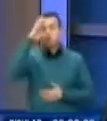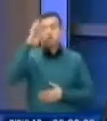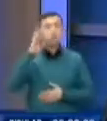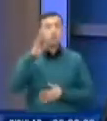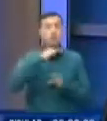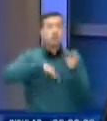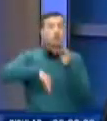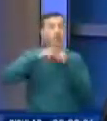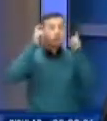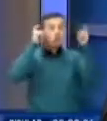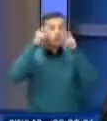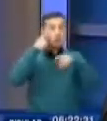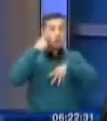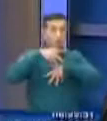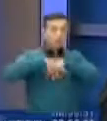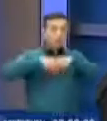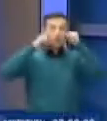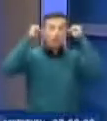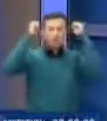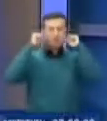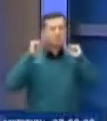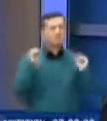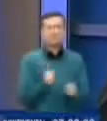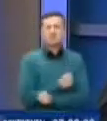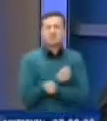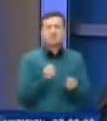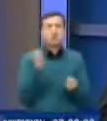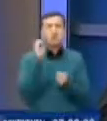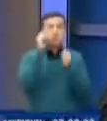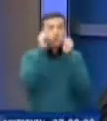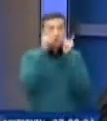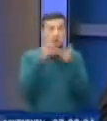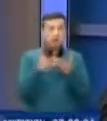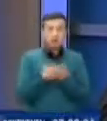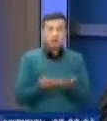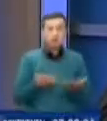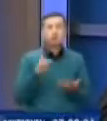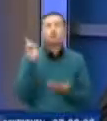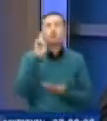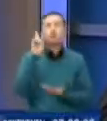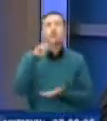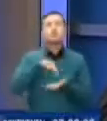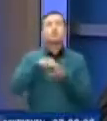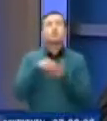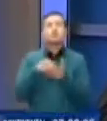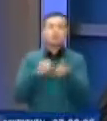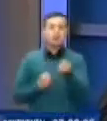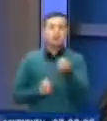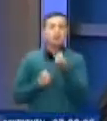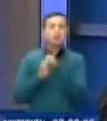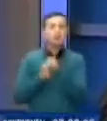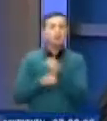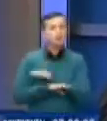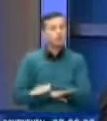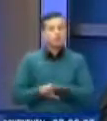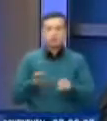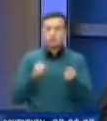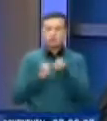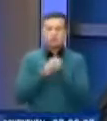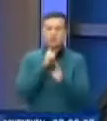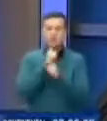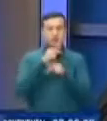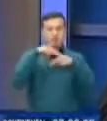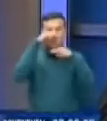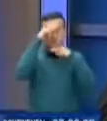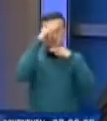controlando manifestaciones vigilando el orden público complementariamente como acaba de pasar en las propias